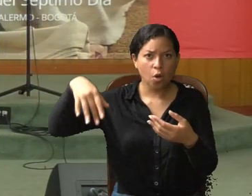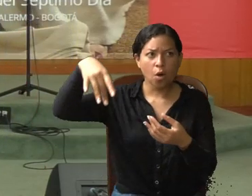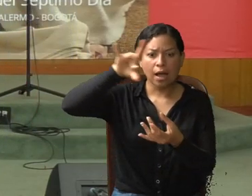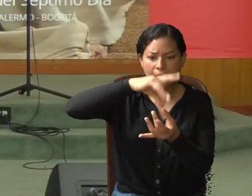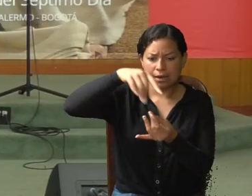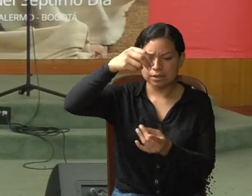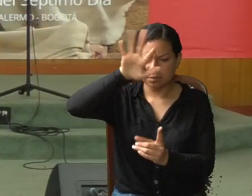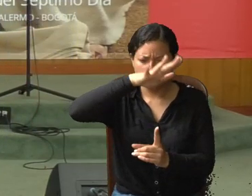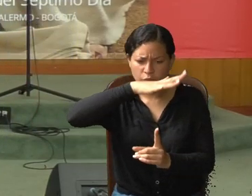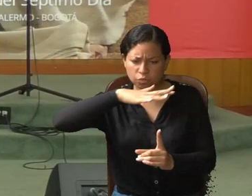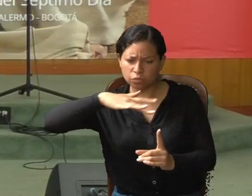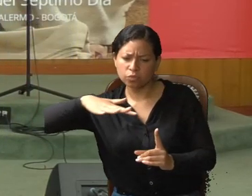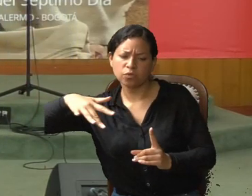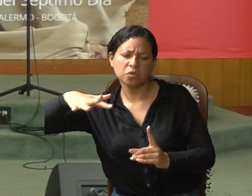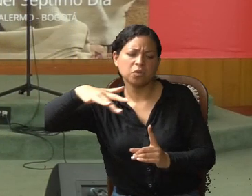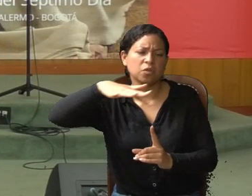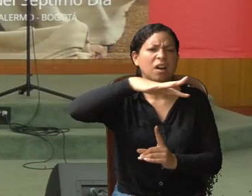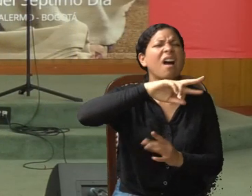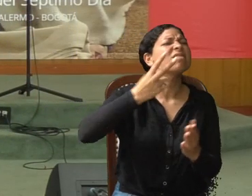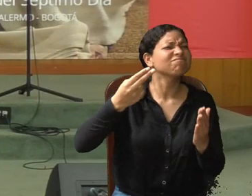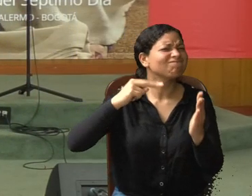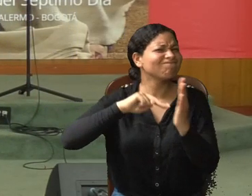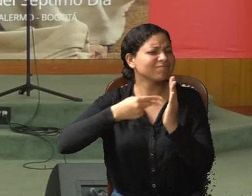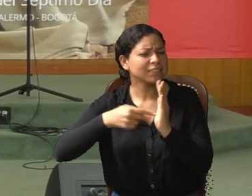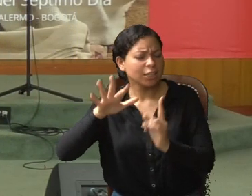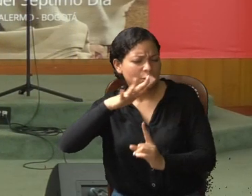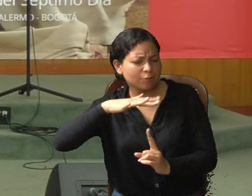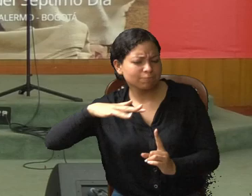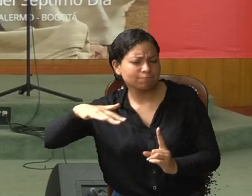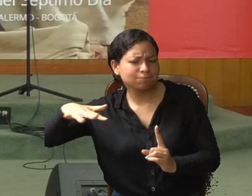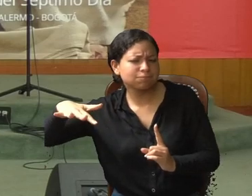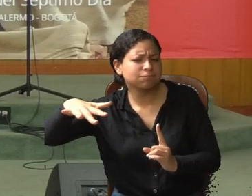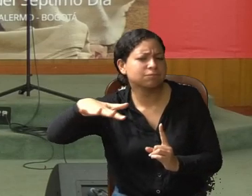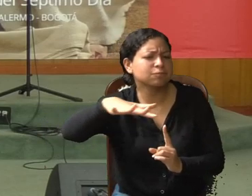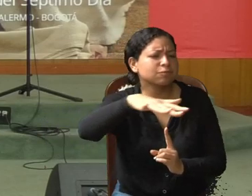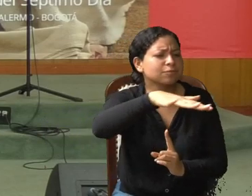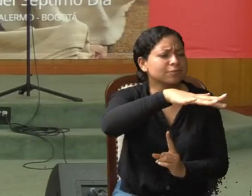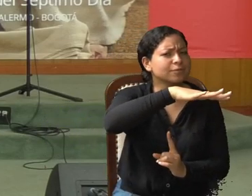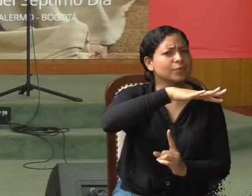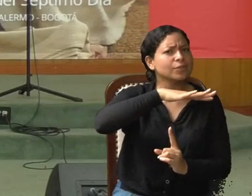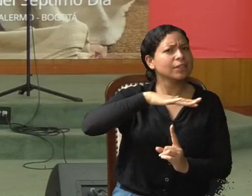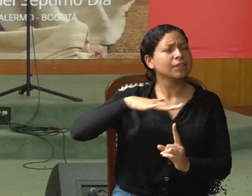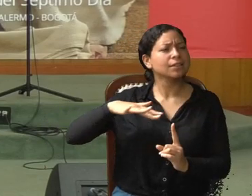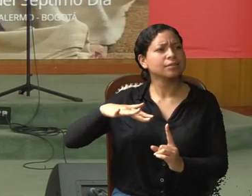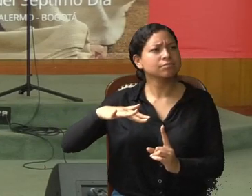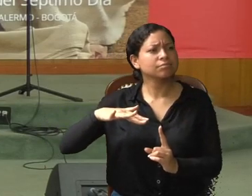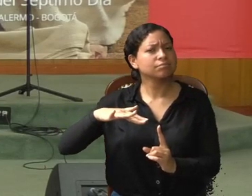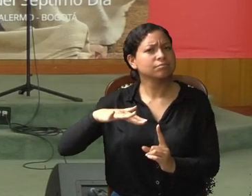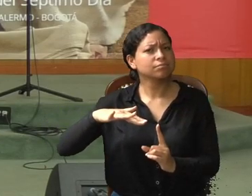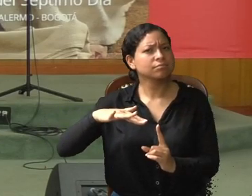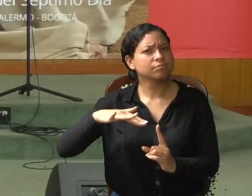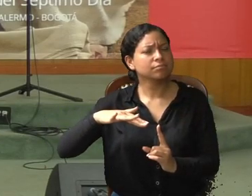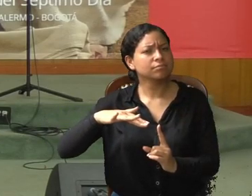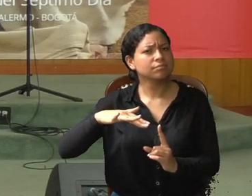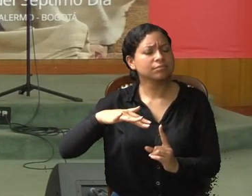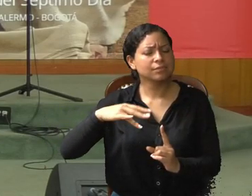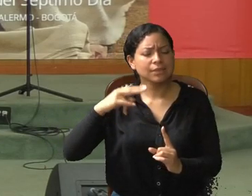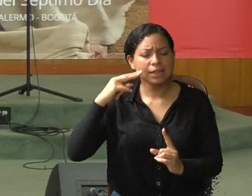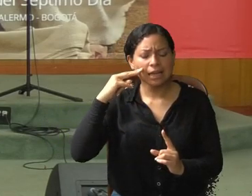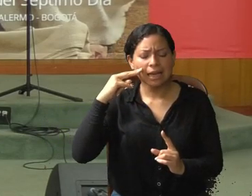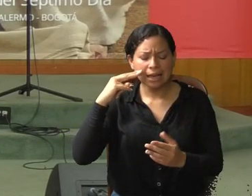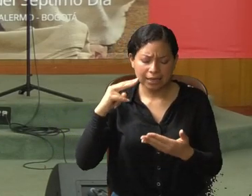muy profunda también? Cuando la expresión bíblica dice se movía, y vamos al original hebreo